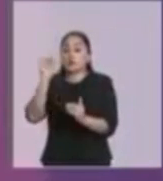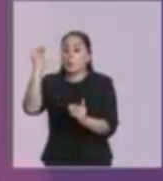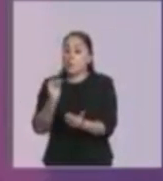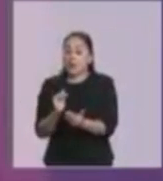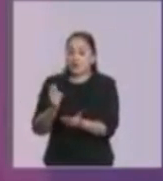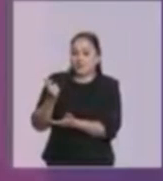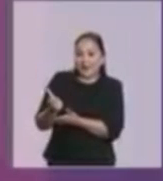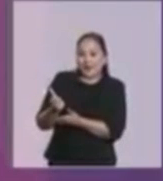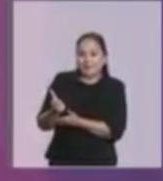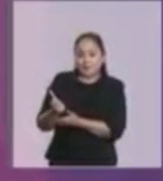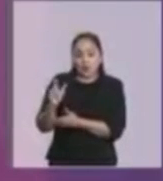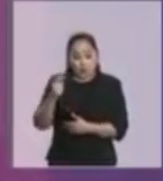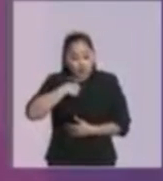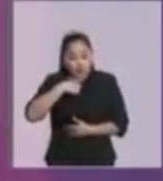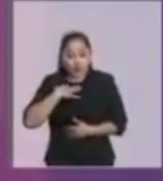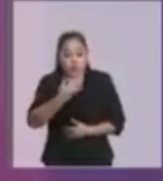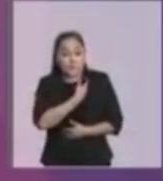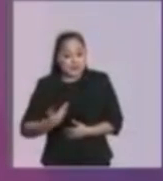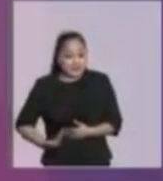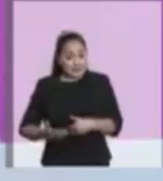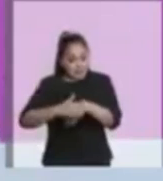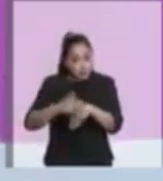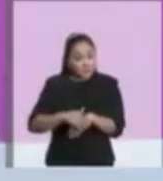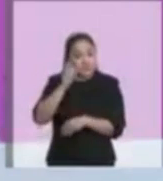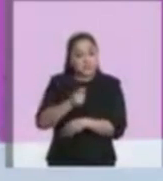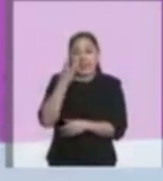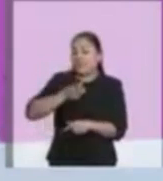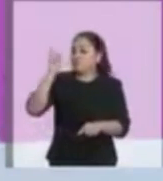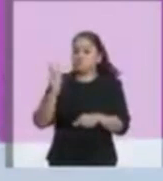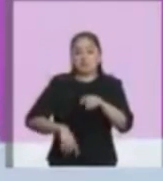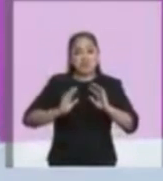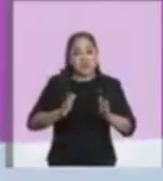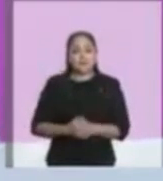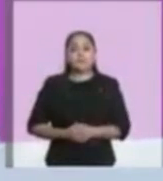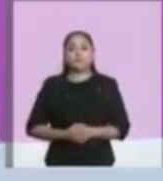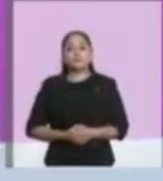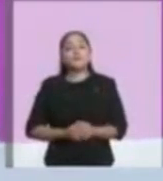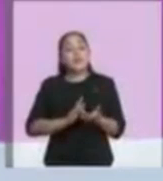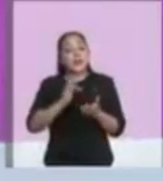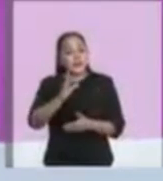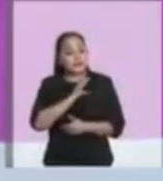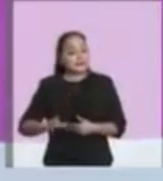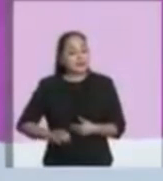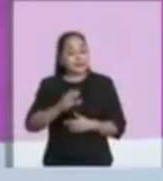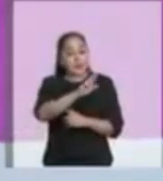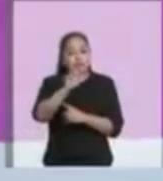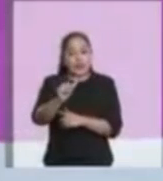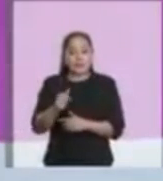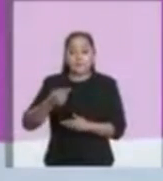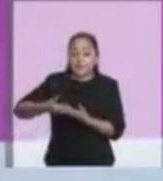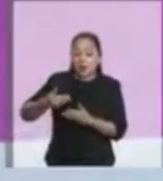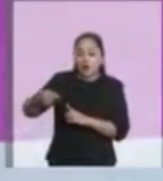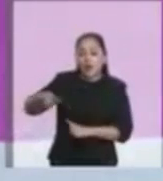acabar cuando yo sea presidente. Gracias, candidato Anaya. Le recuerdo que estamos en el segmento que tiene que ver con